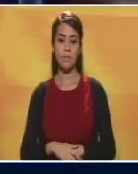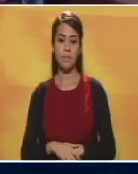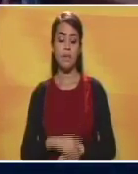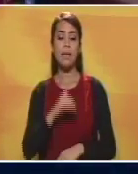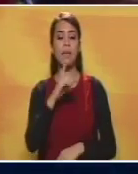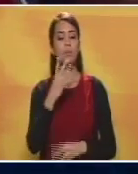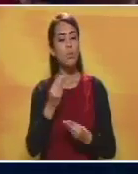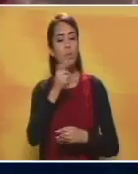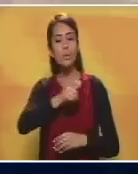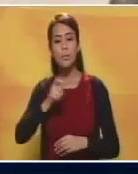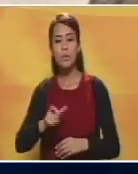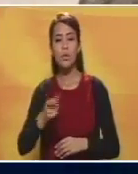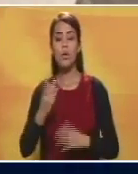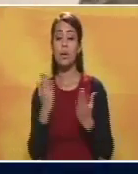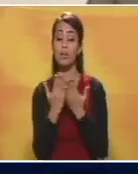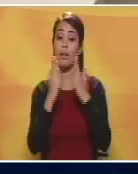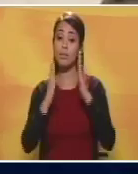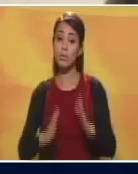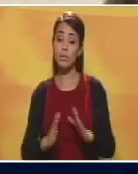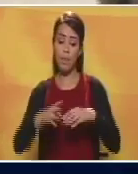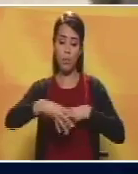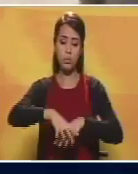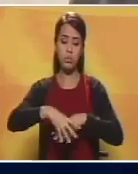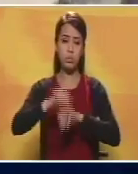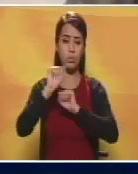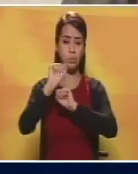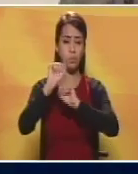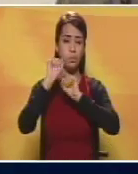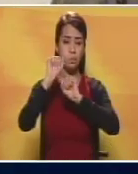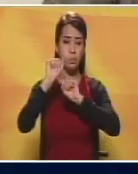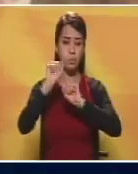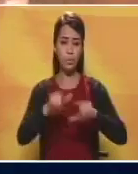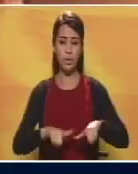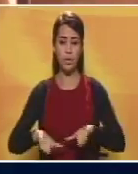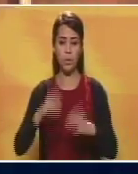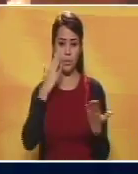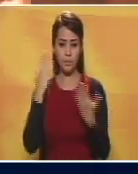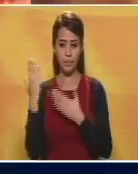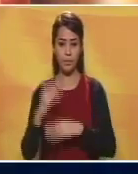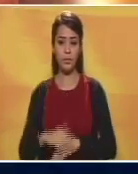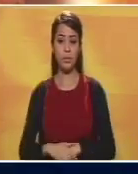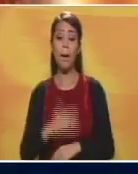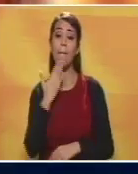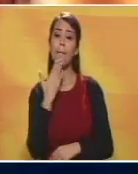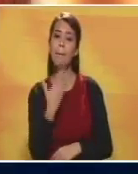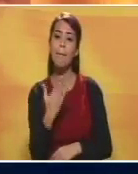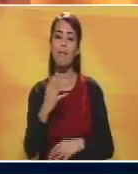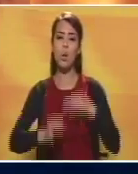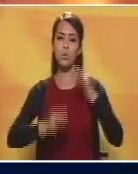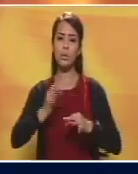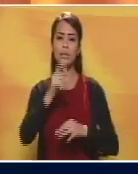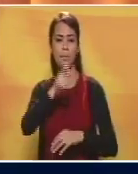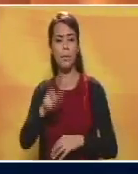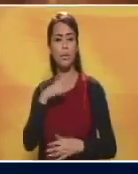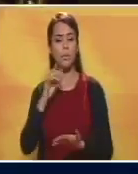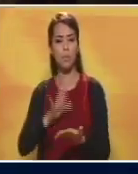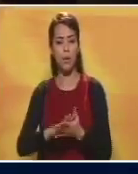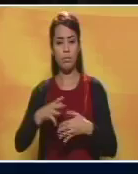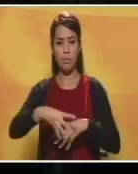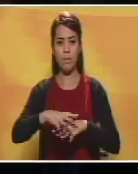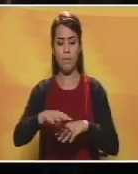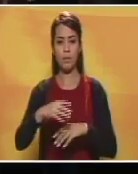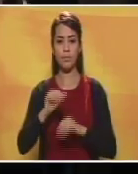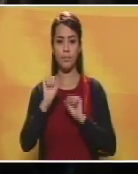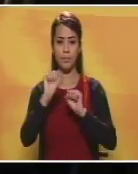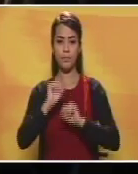cientos de personas, en su mayoría estudiantes, han marchado por las vías públicas de Managua para pedir justicia por las víctimas de las recientes